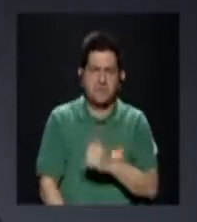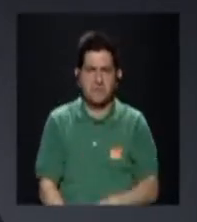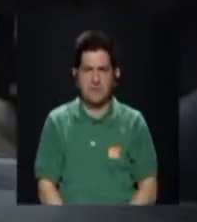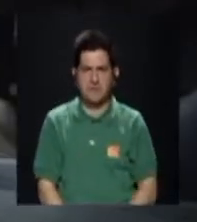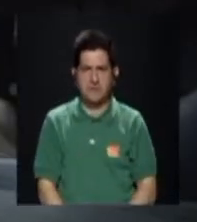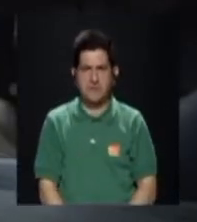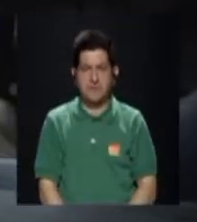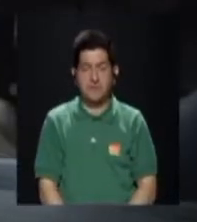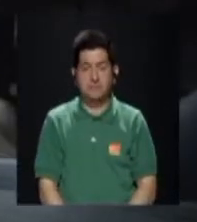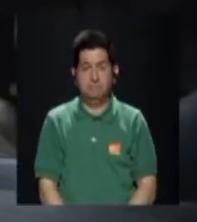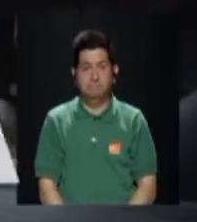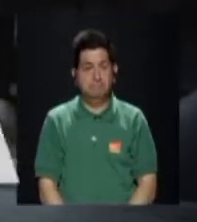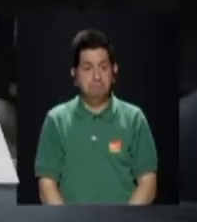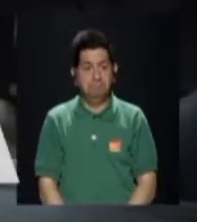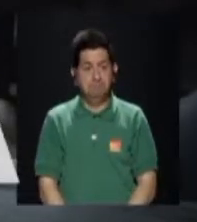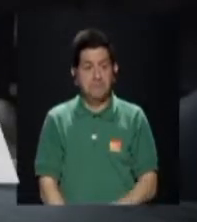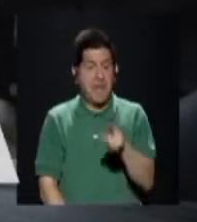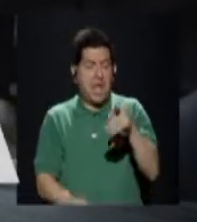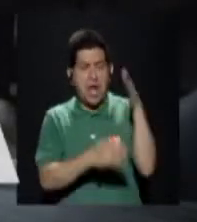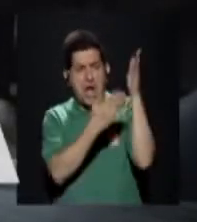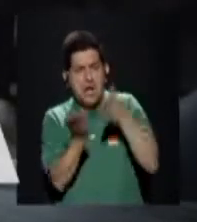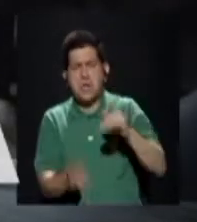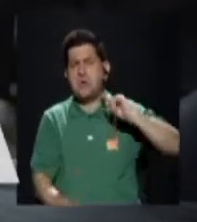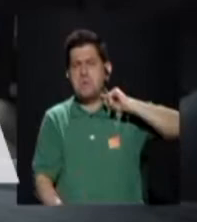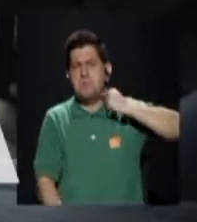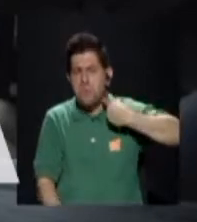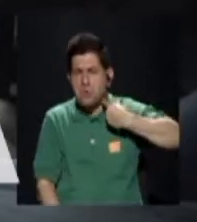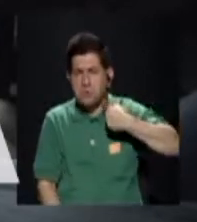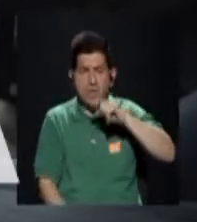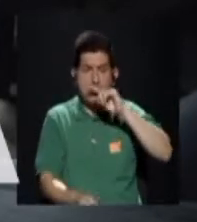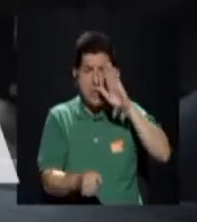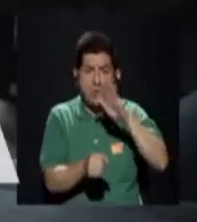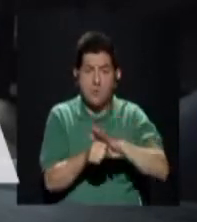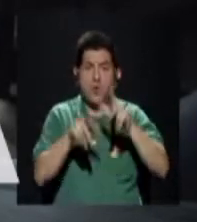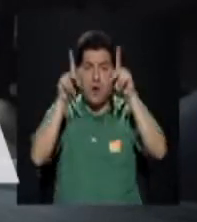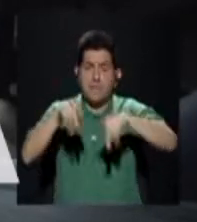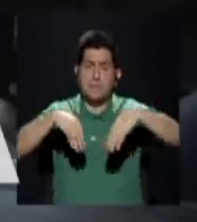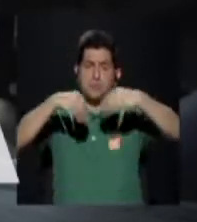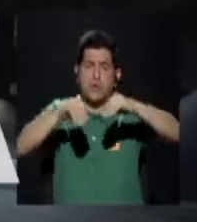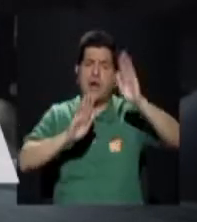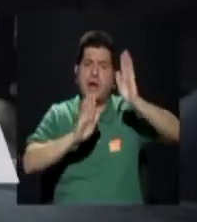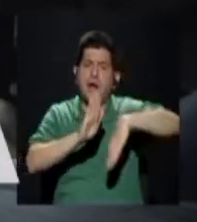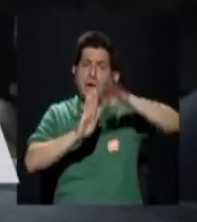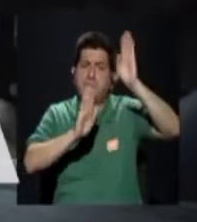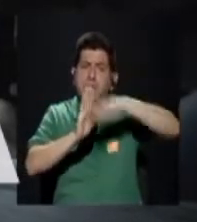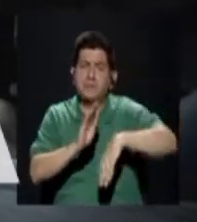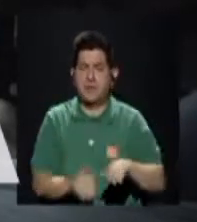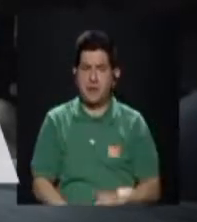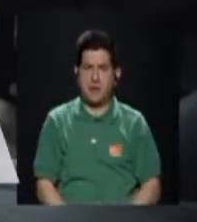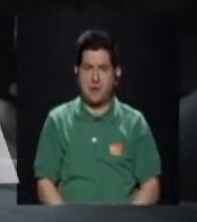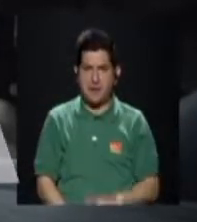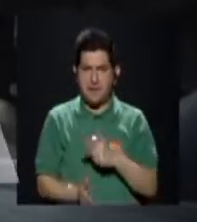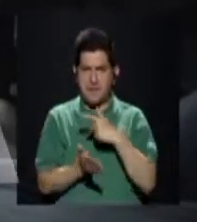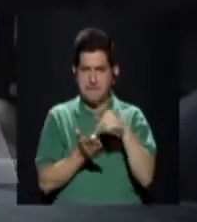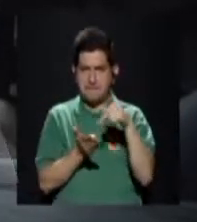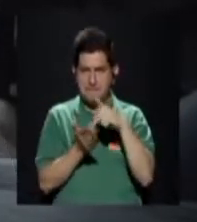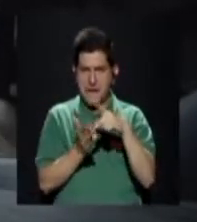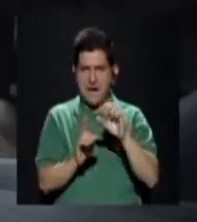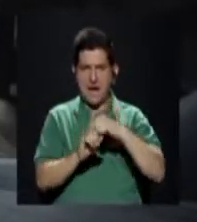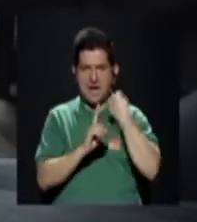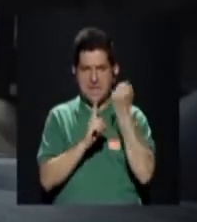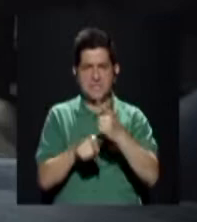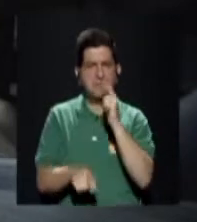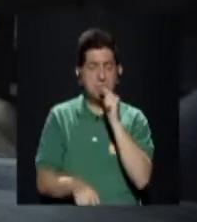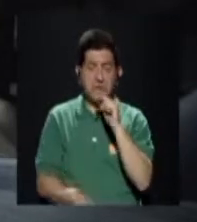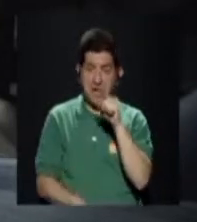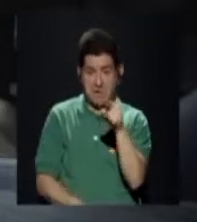que importó muy caro y se comprometió con un cliente a vendérselo más barato. ¿Quién paga el pato? Tiene que ser don